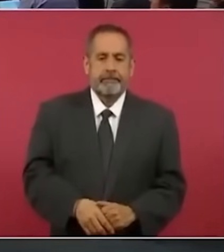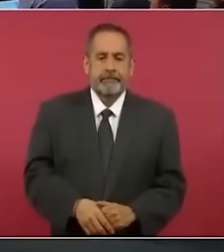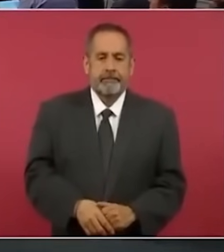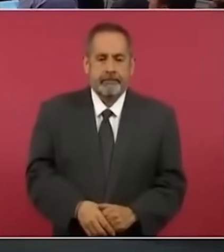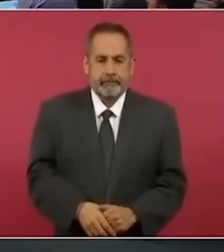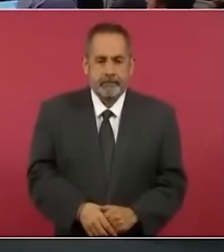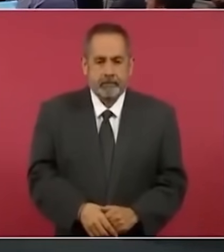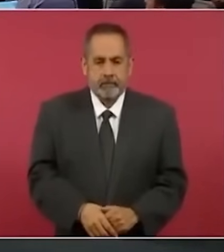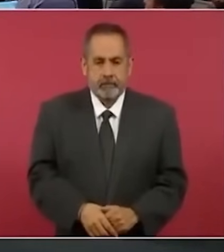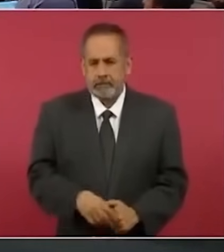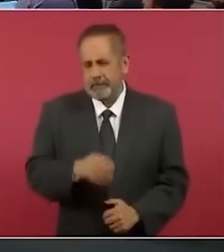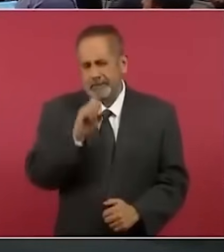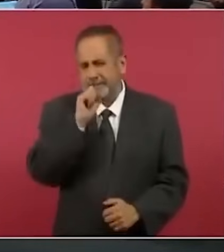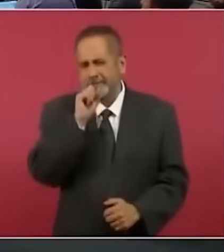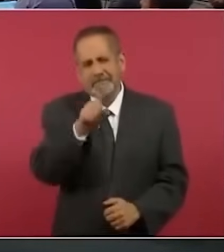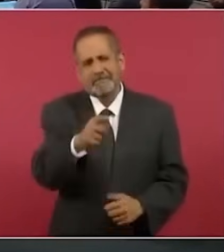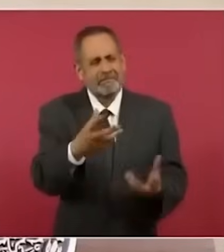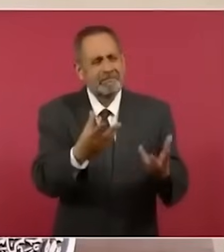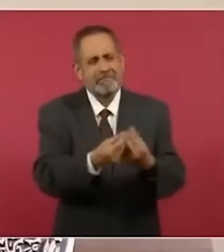Pues son parte de lo mismo.